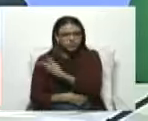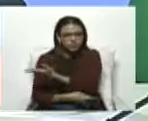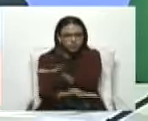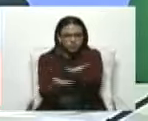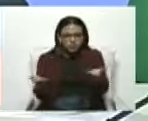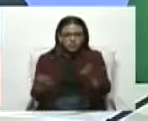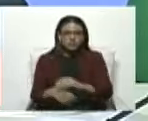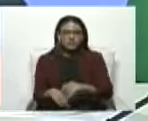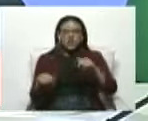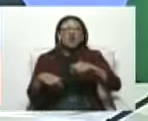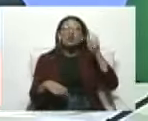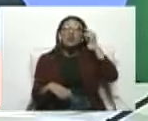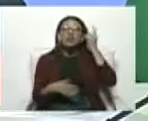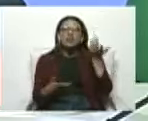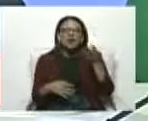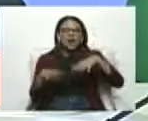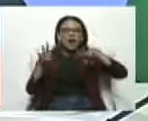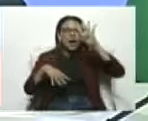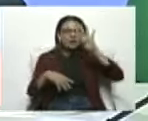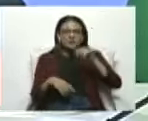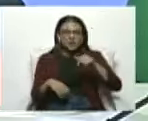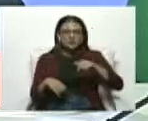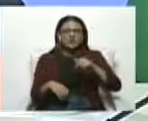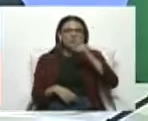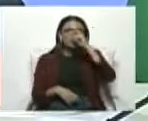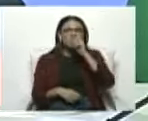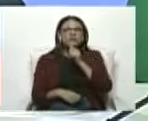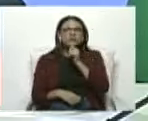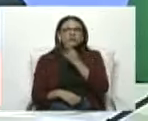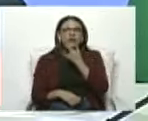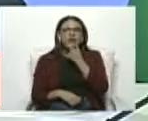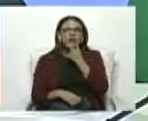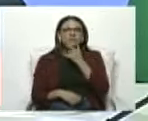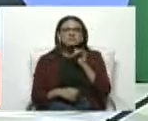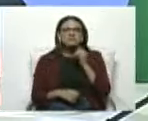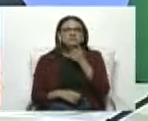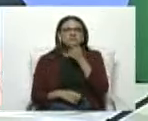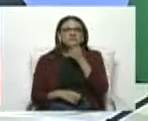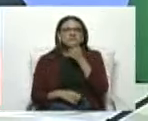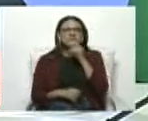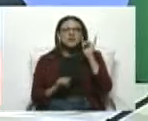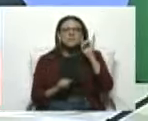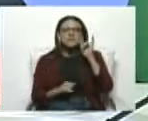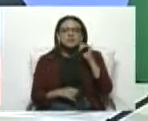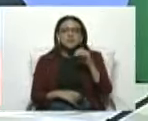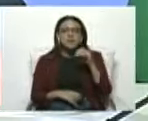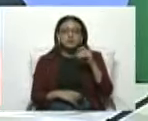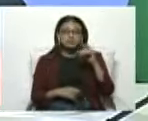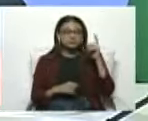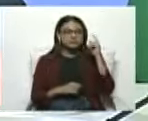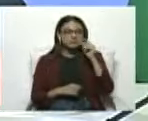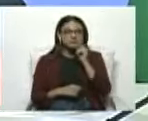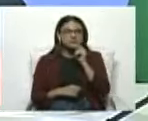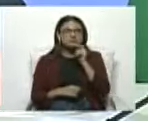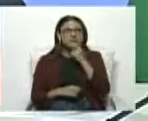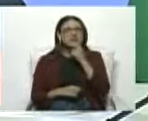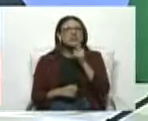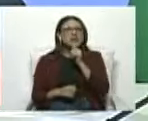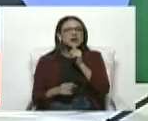Hoy es que 14, hoy está cumpliendo años el Che Guevara.